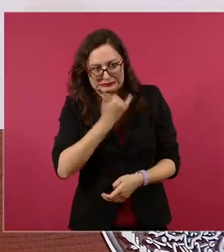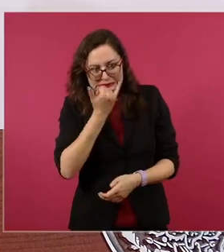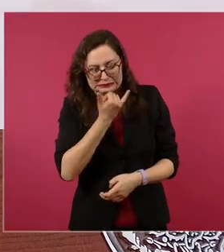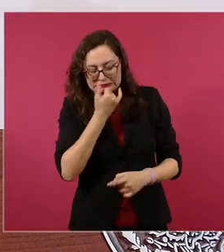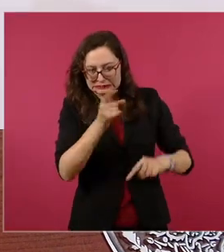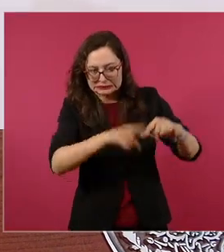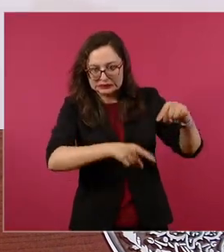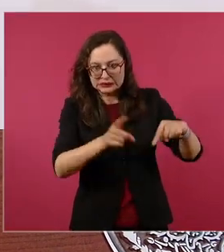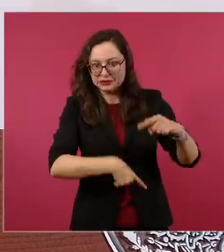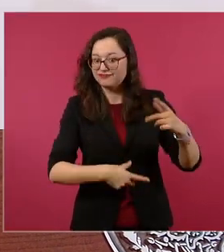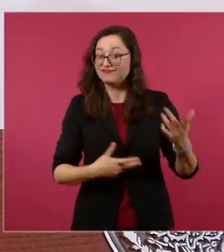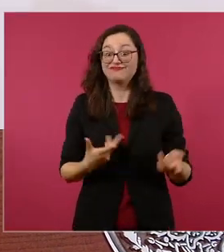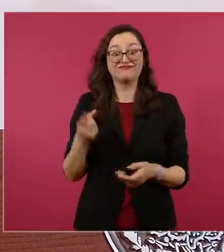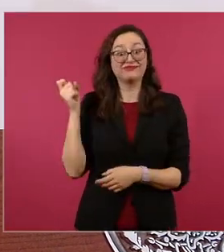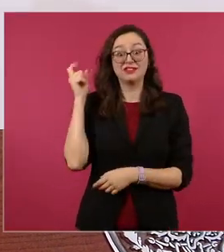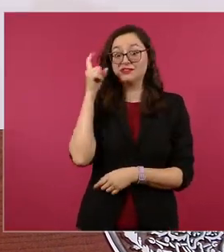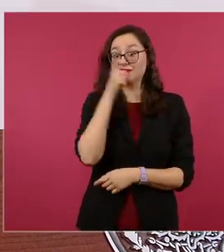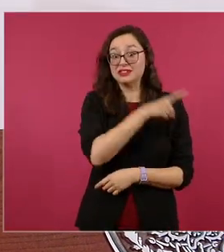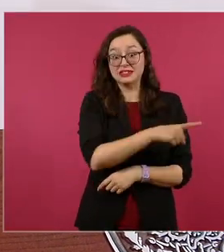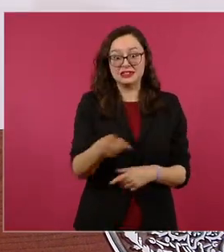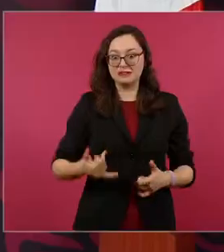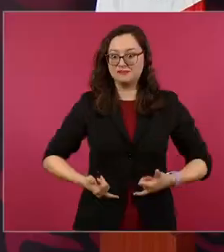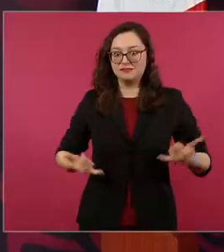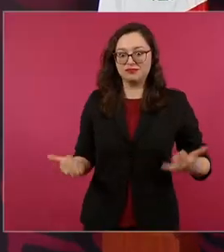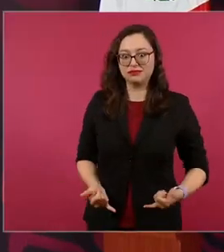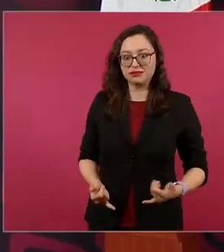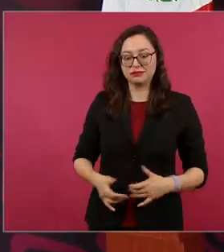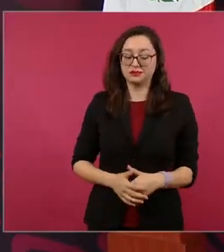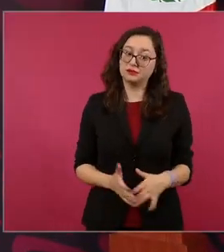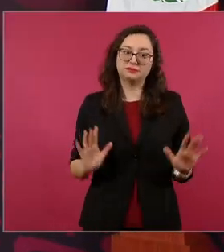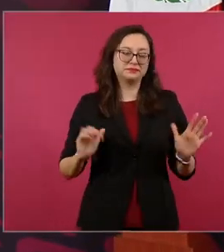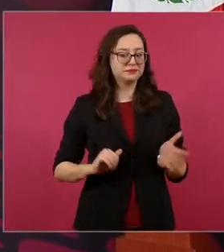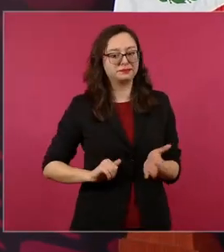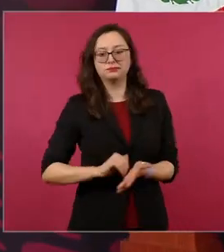porque eso es lo que hay que hacer, arrancar de raíz